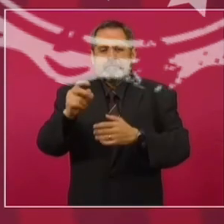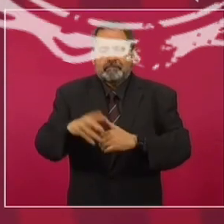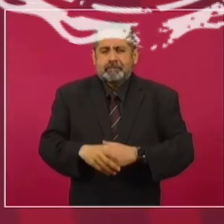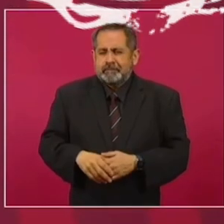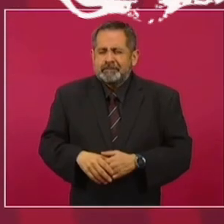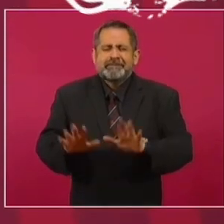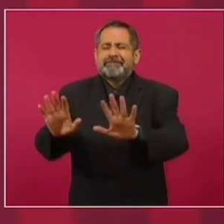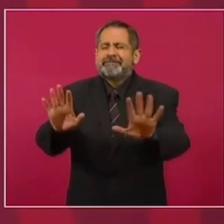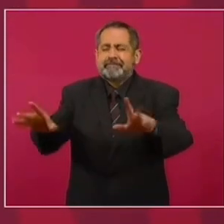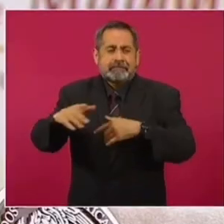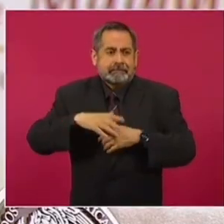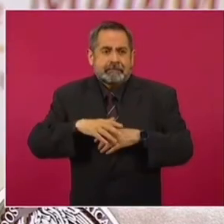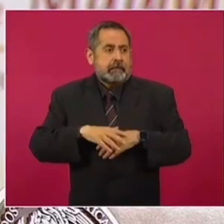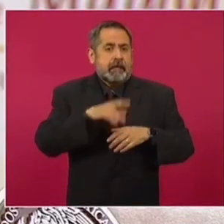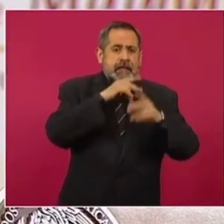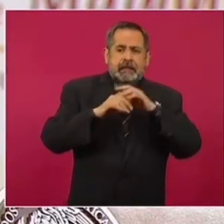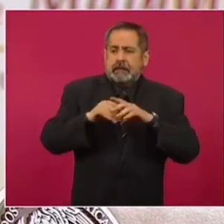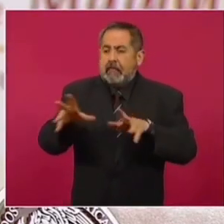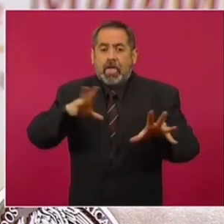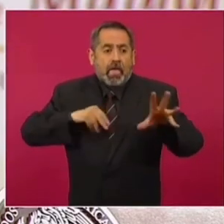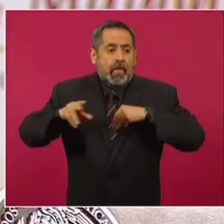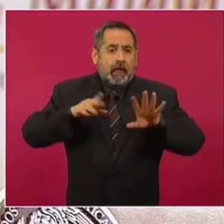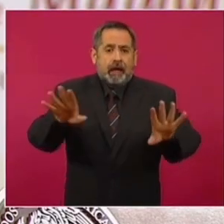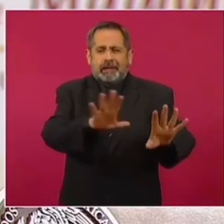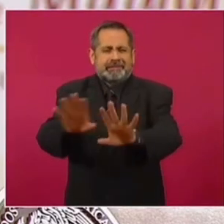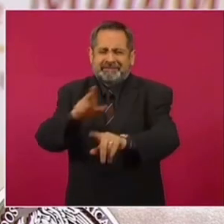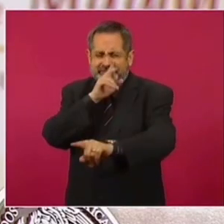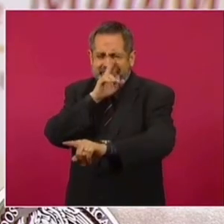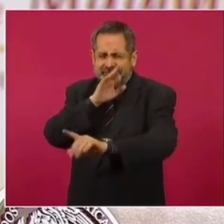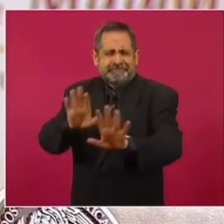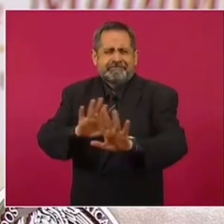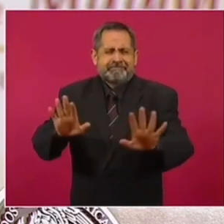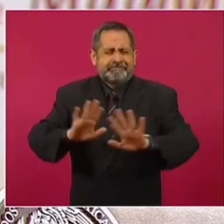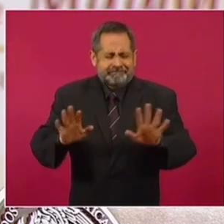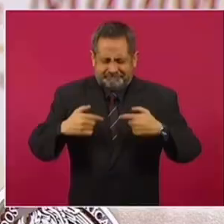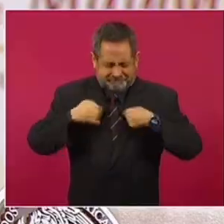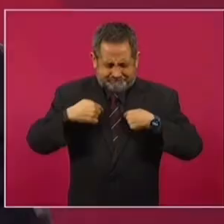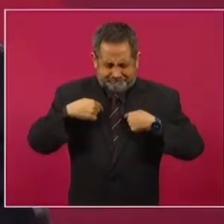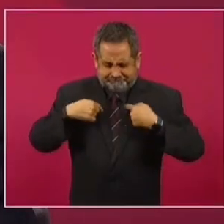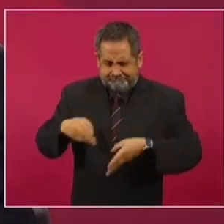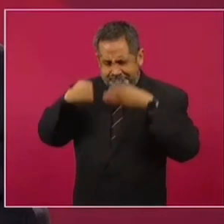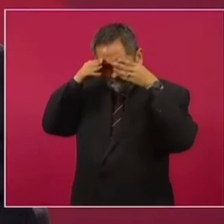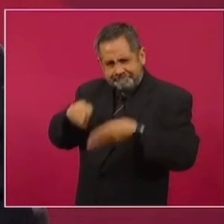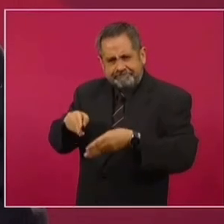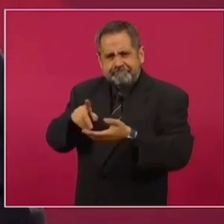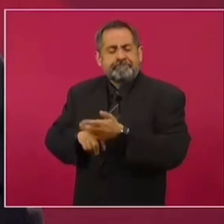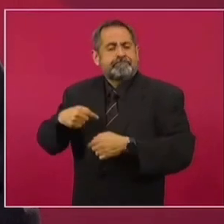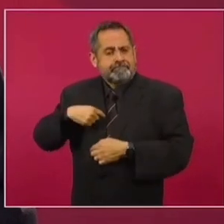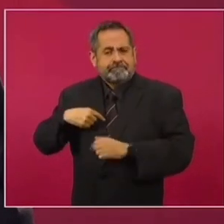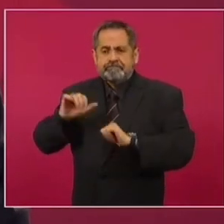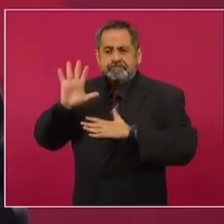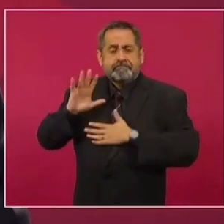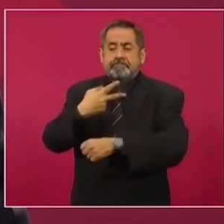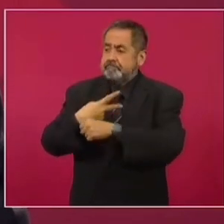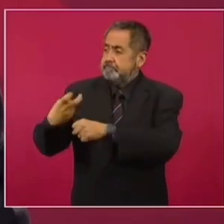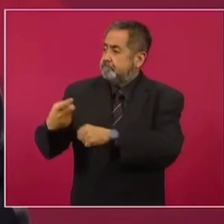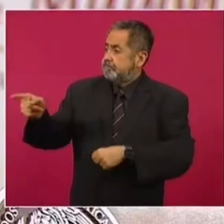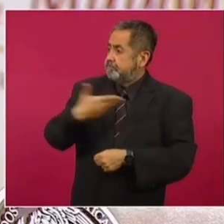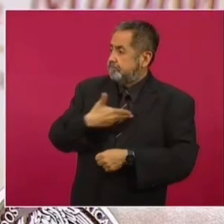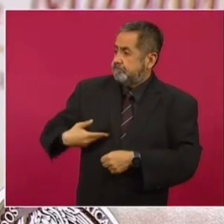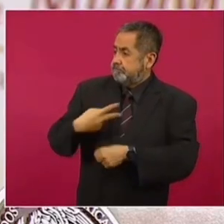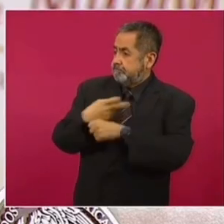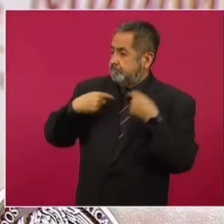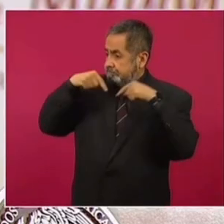Sudo calenturas ajenas. Ya les comenté ayer que pues, yo tengo un compromiso con el señor presidente que me invitó a